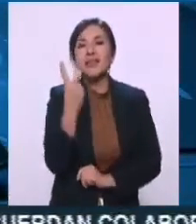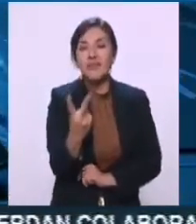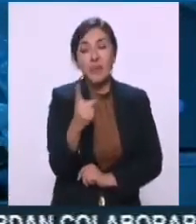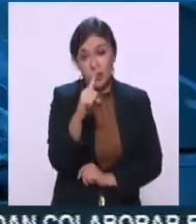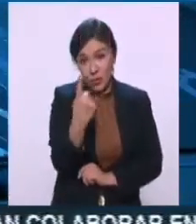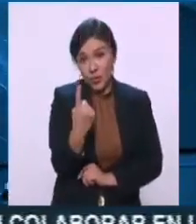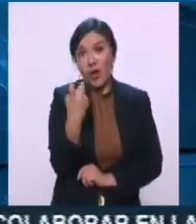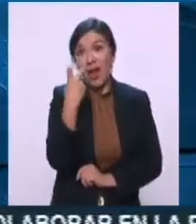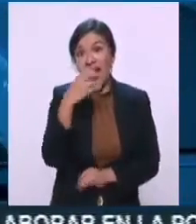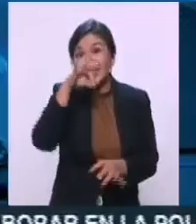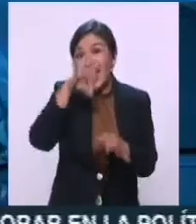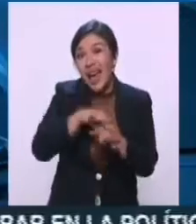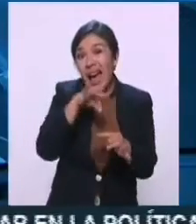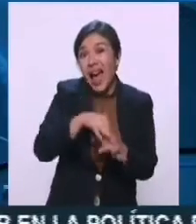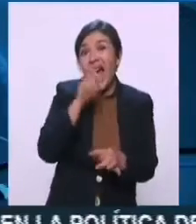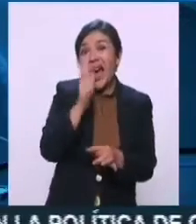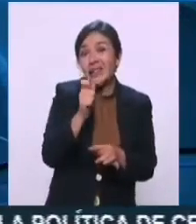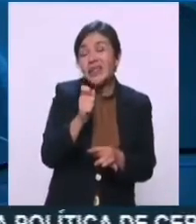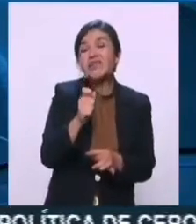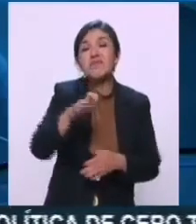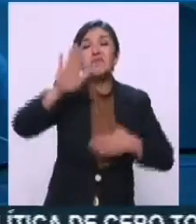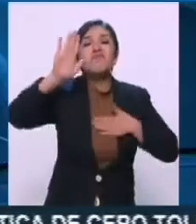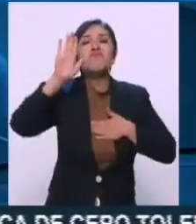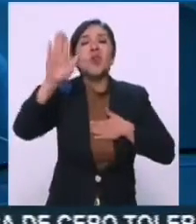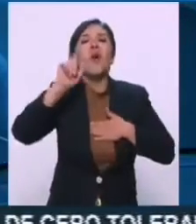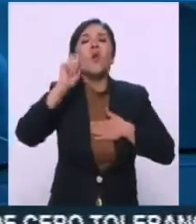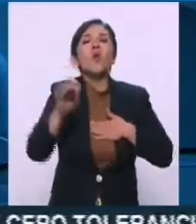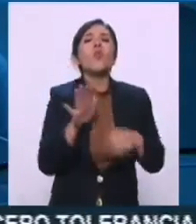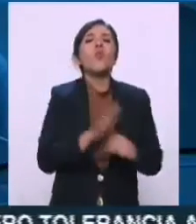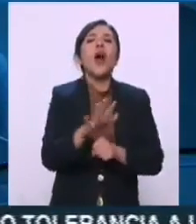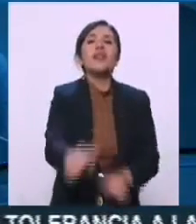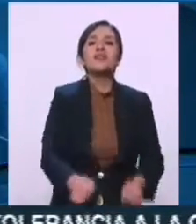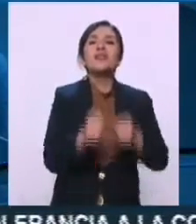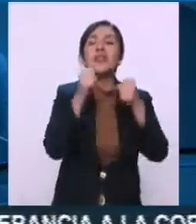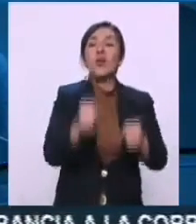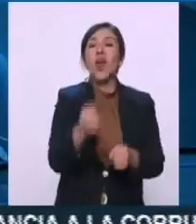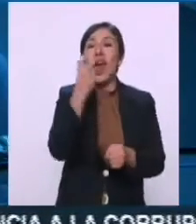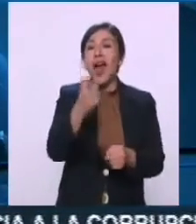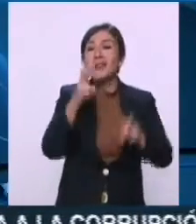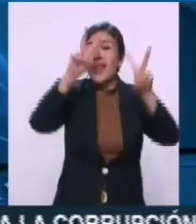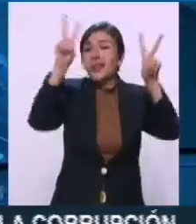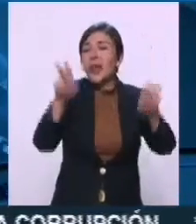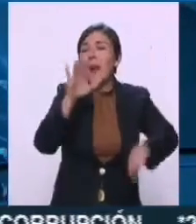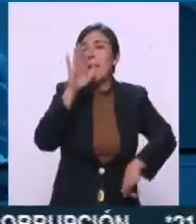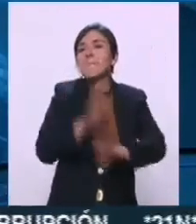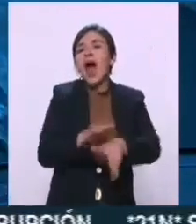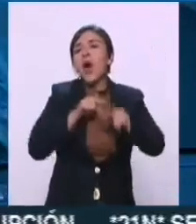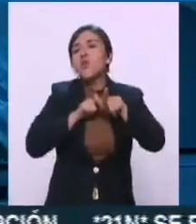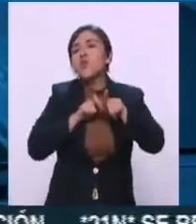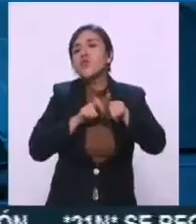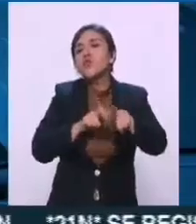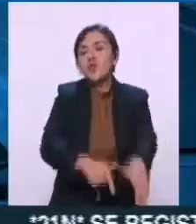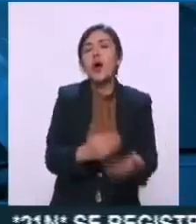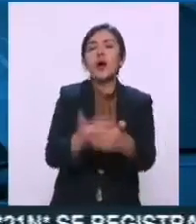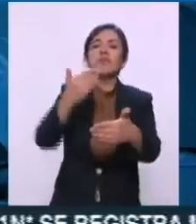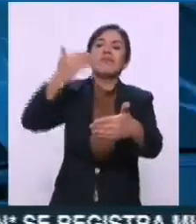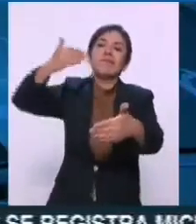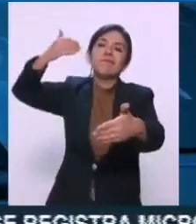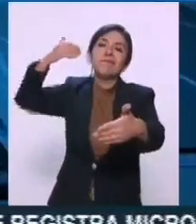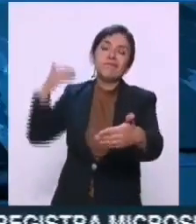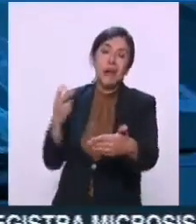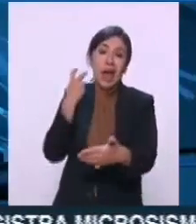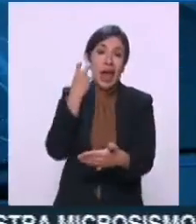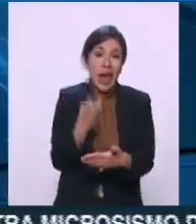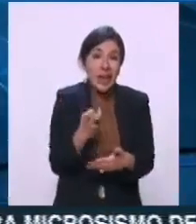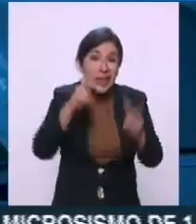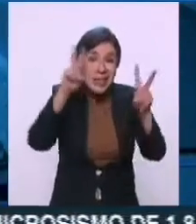unas elecciones que tendrán como promesa la seguridad, que ha sido un tema permanente en la discusión pública de nuestro país, una de